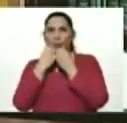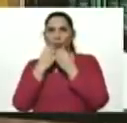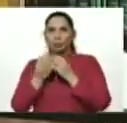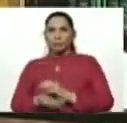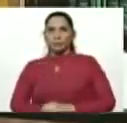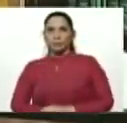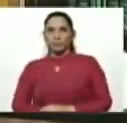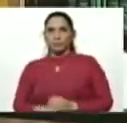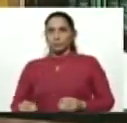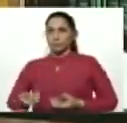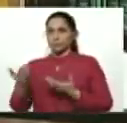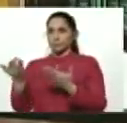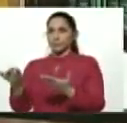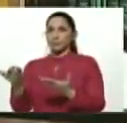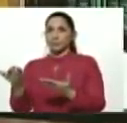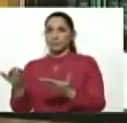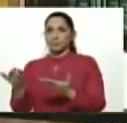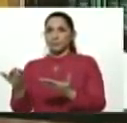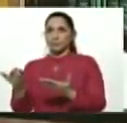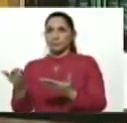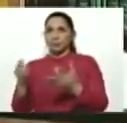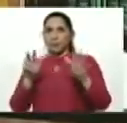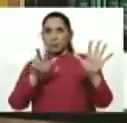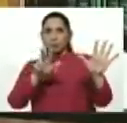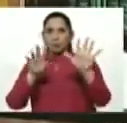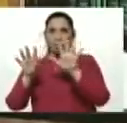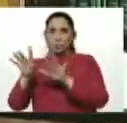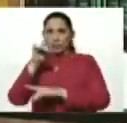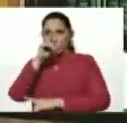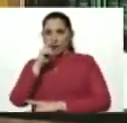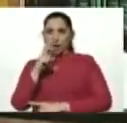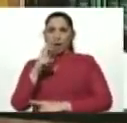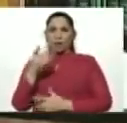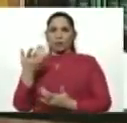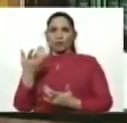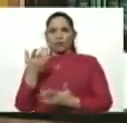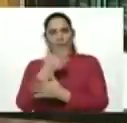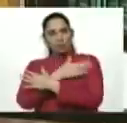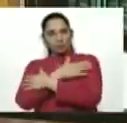Yo le envié un regalo por su cumpleaños, cumplió 89 años, Raúl, felicidades.